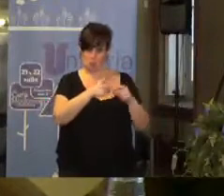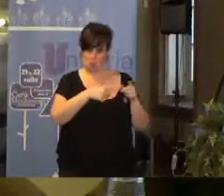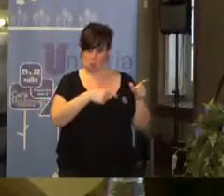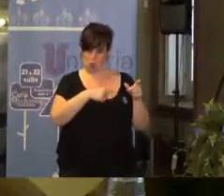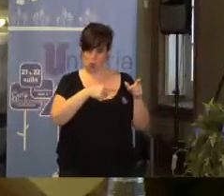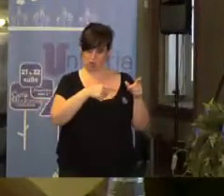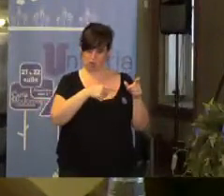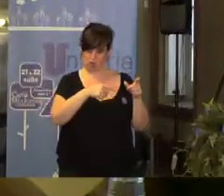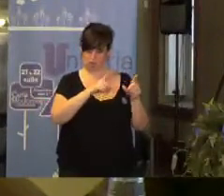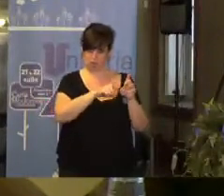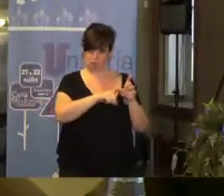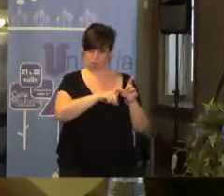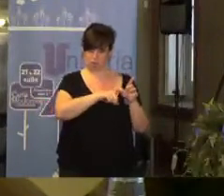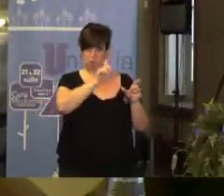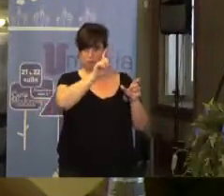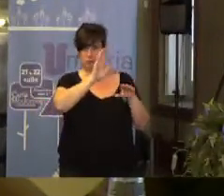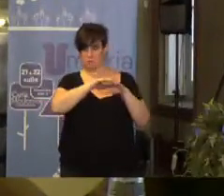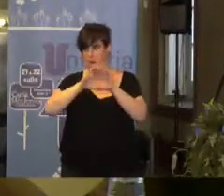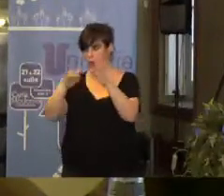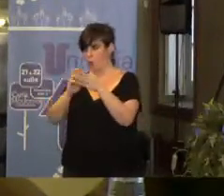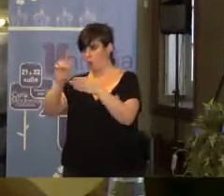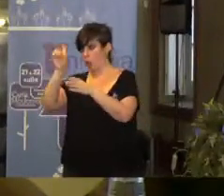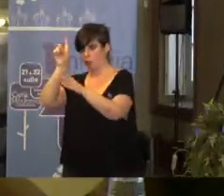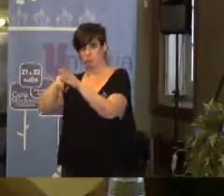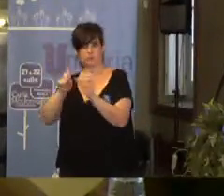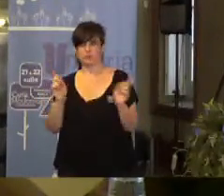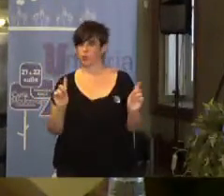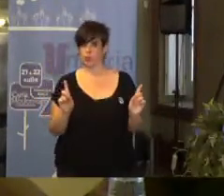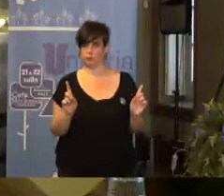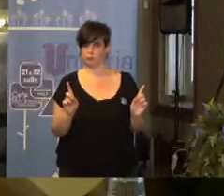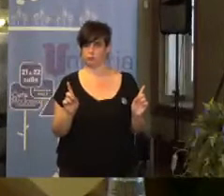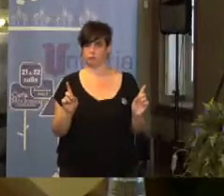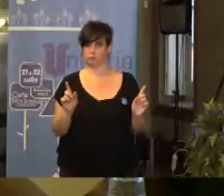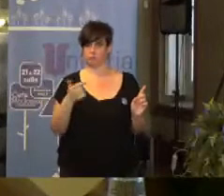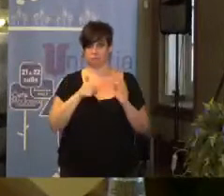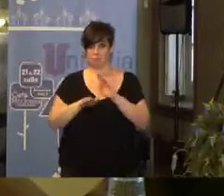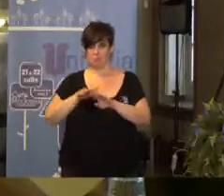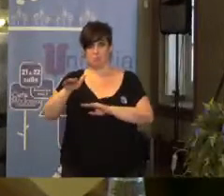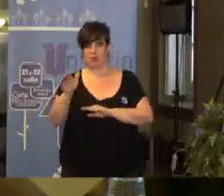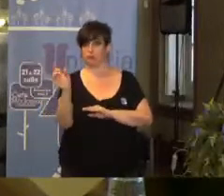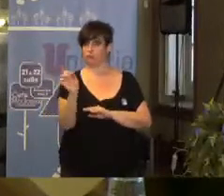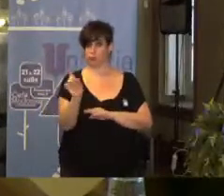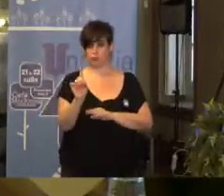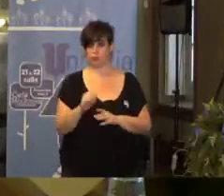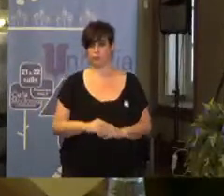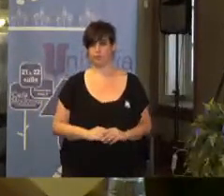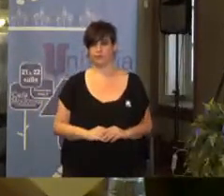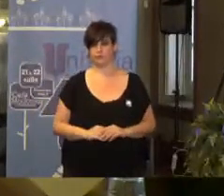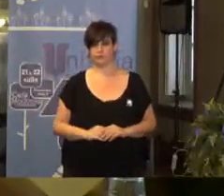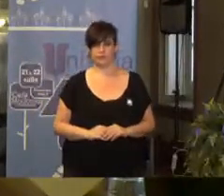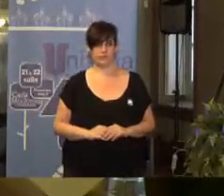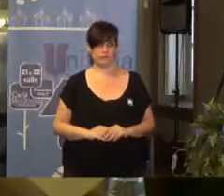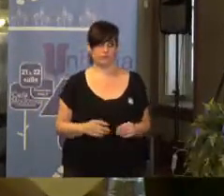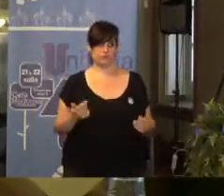noutra posible opción, non? E non dei o paso, neste sentido, defínome